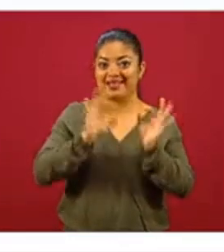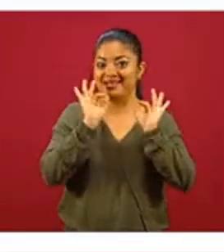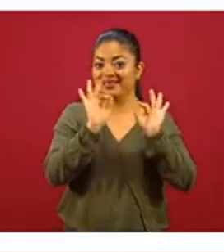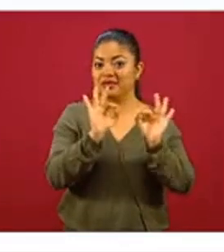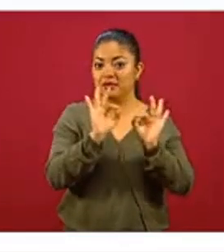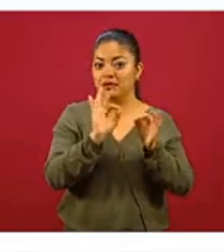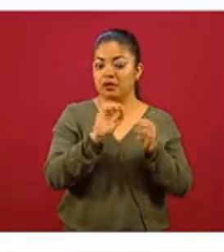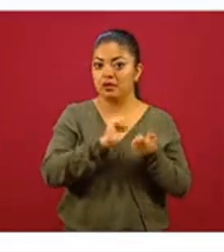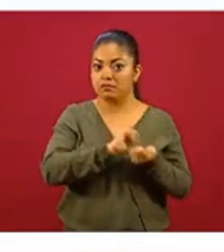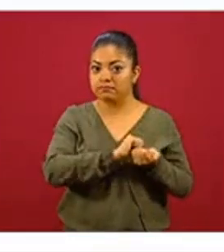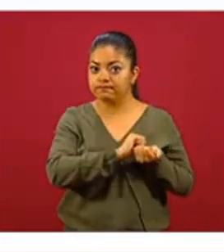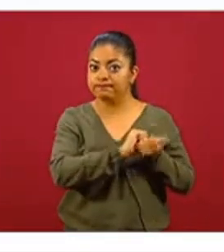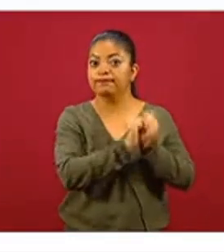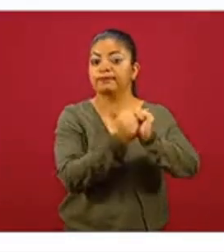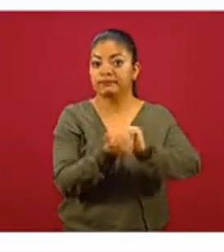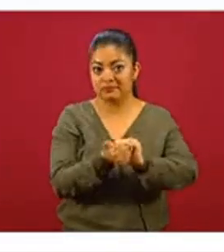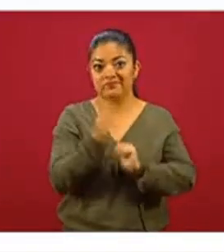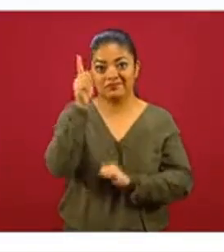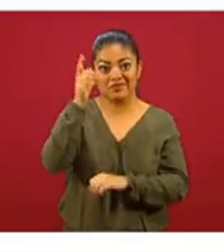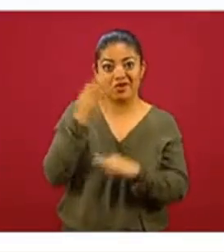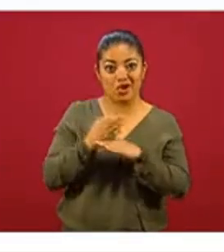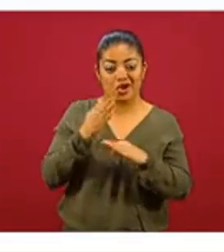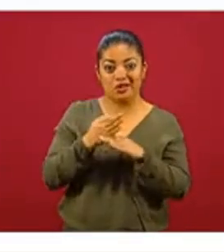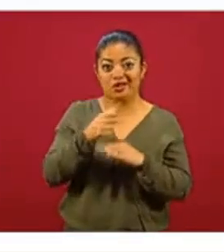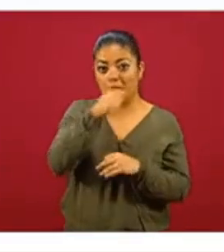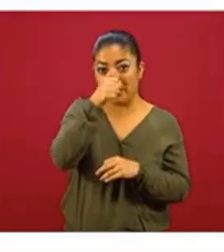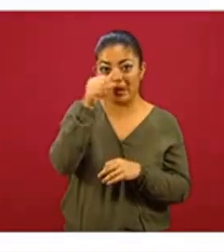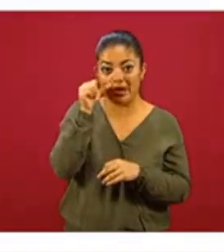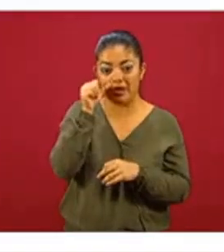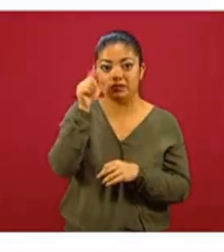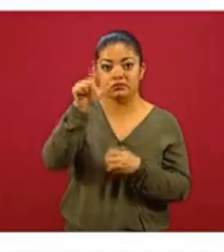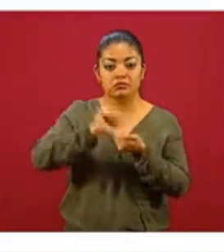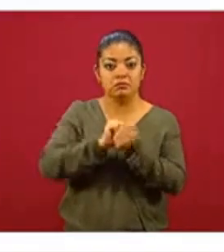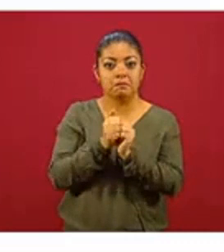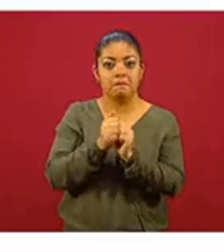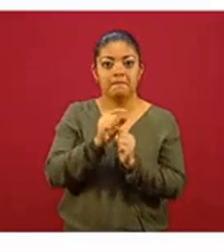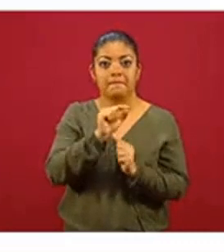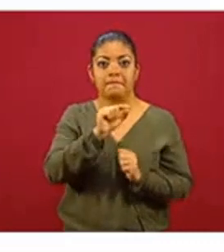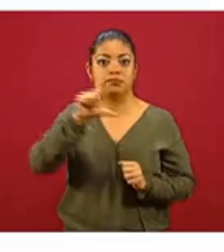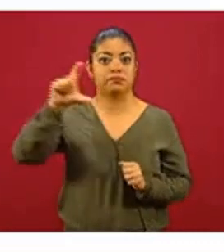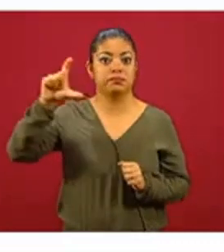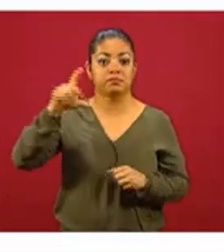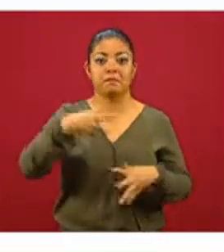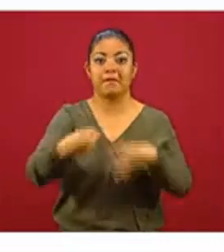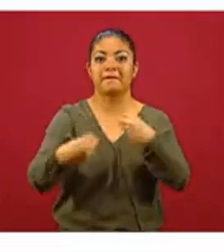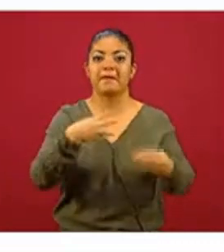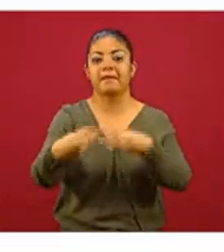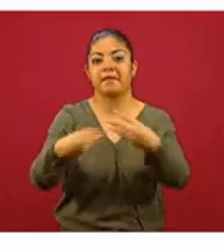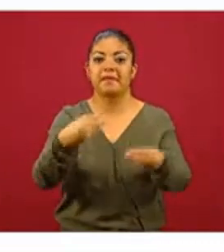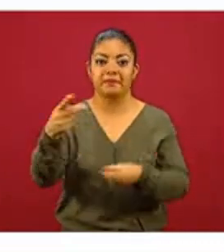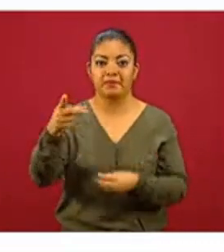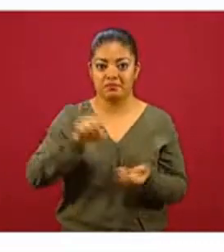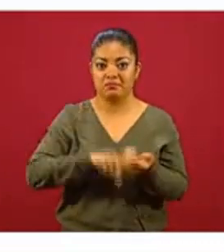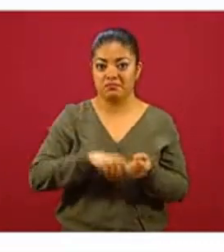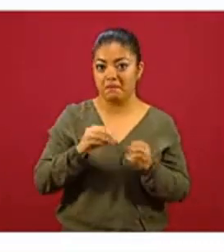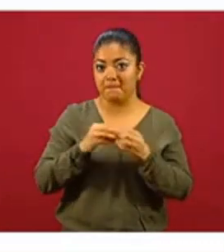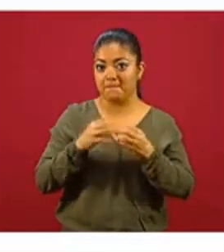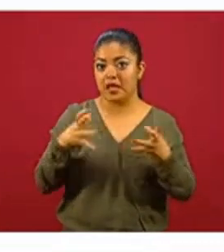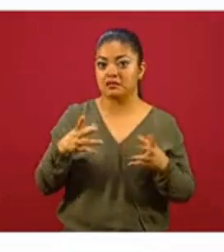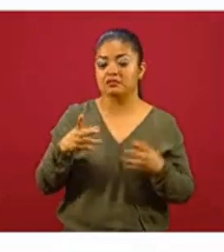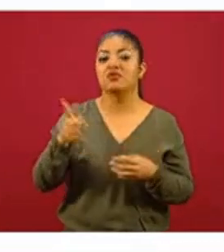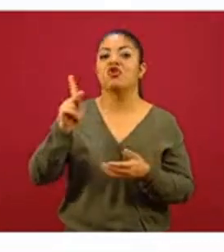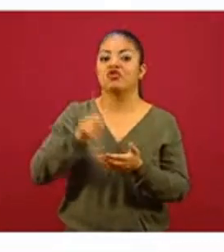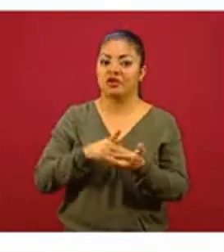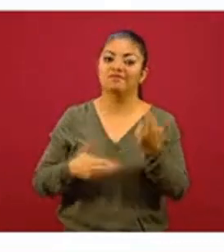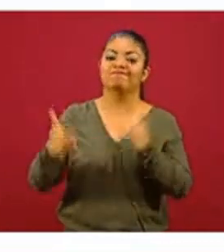que en este momento en la ciudad de Chihuahua, en la ciudad de Juárez, está aumentando la transmisión y el número de casos, ha regresado